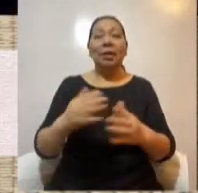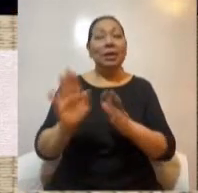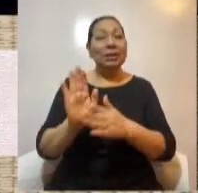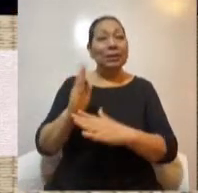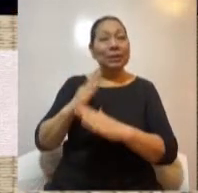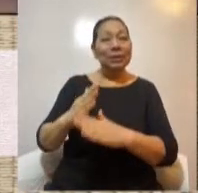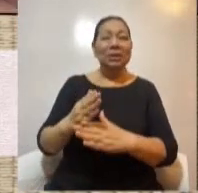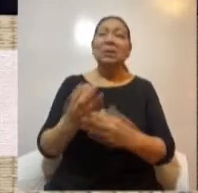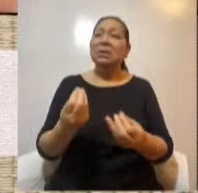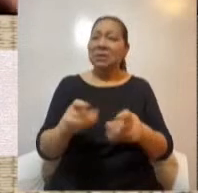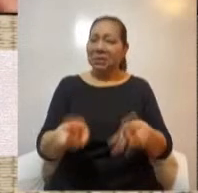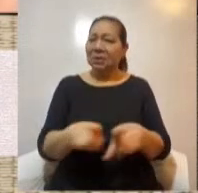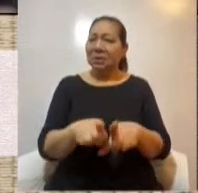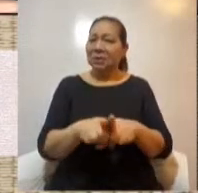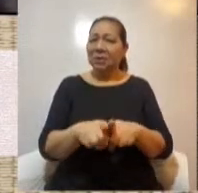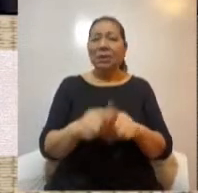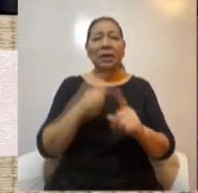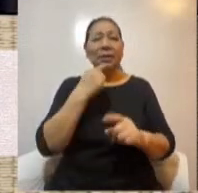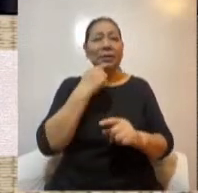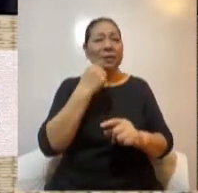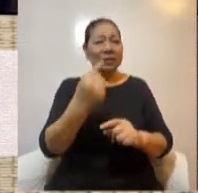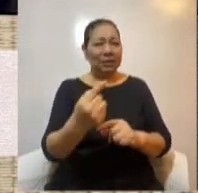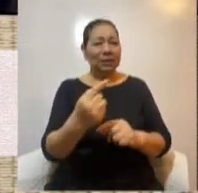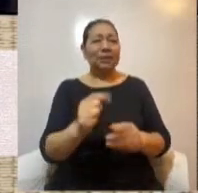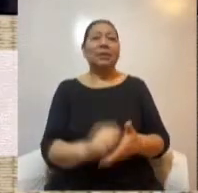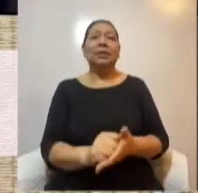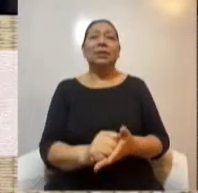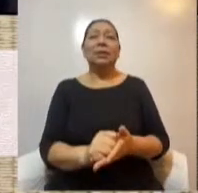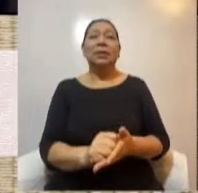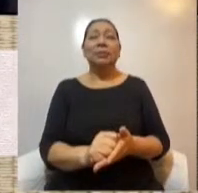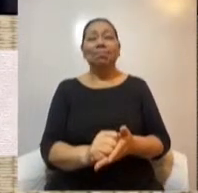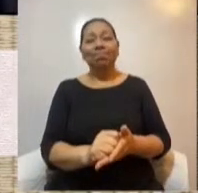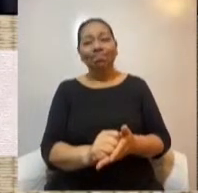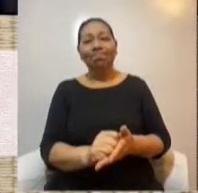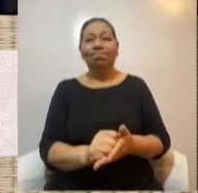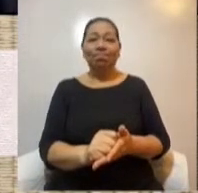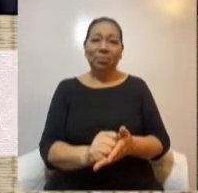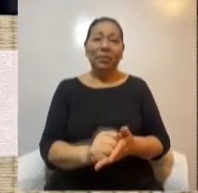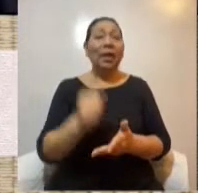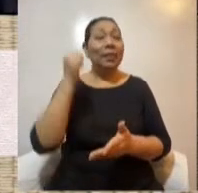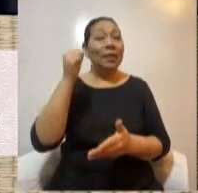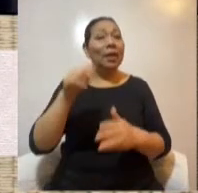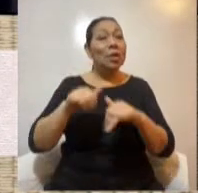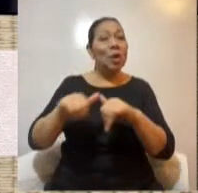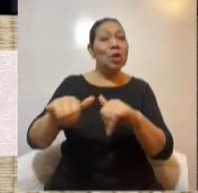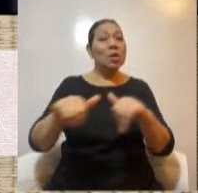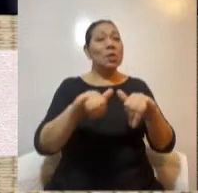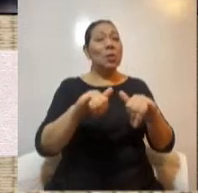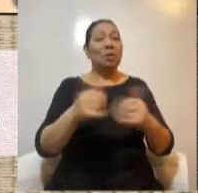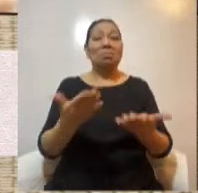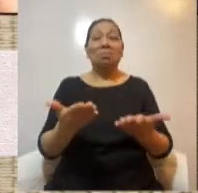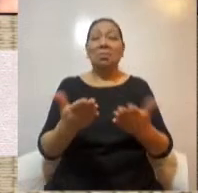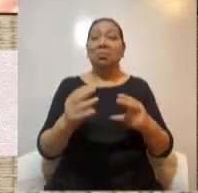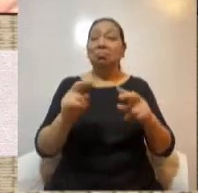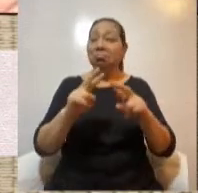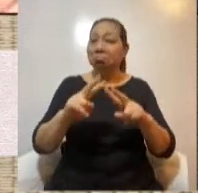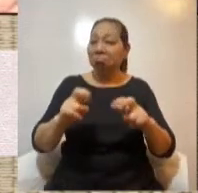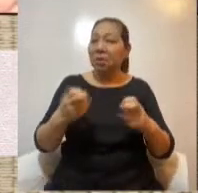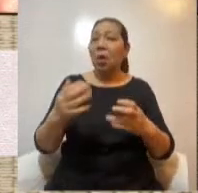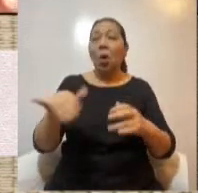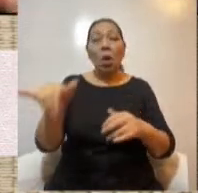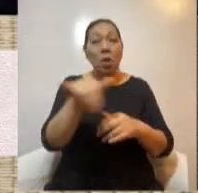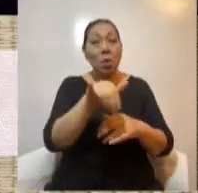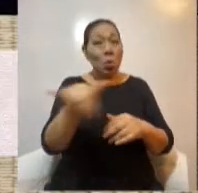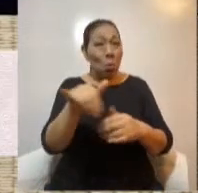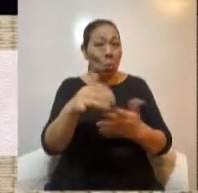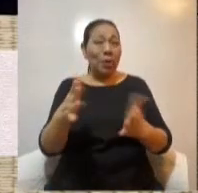de discriminar. Y también nos hace una referencia a del derecho a la igualdad, una distinción